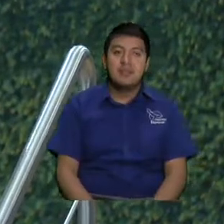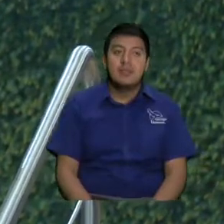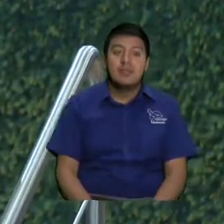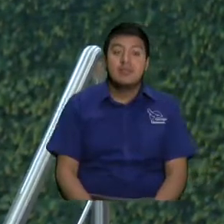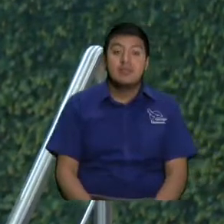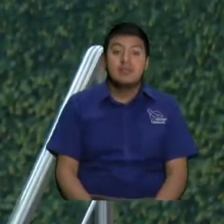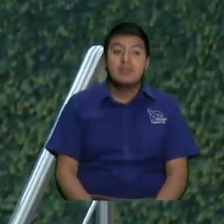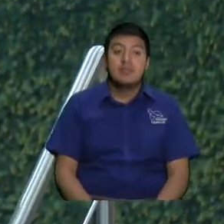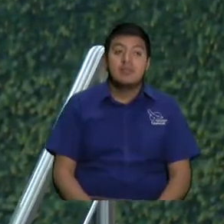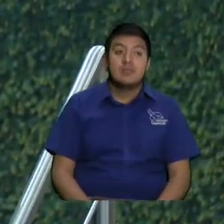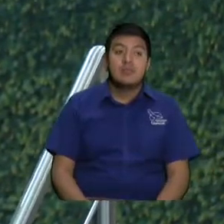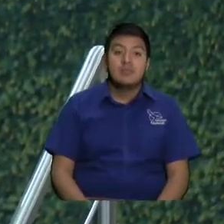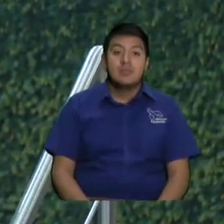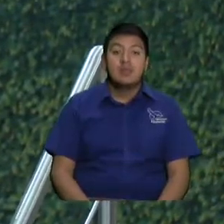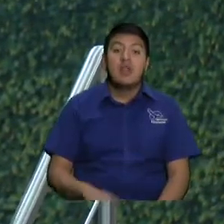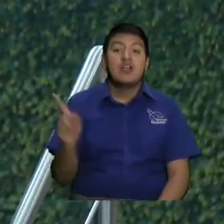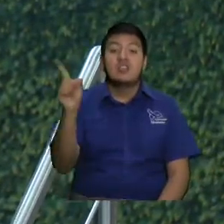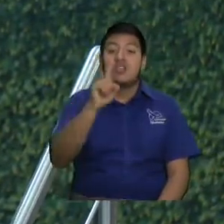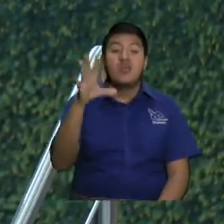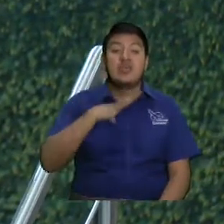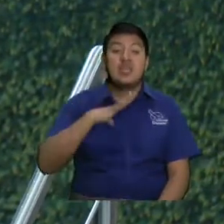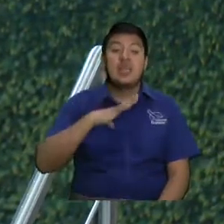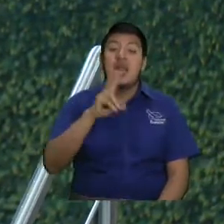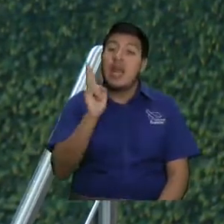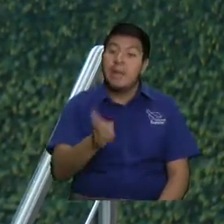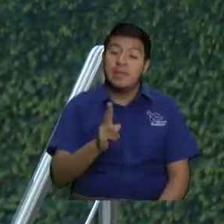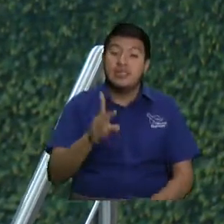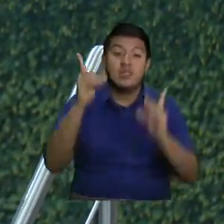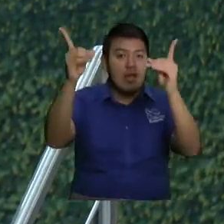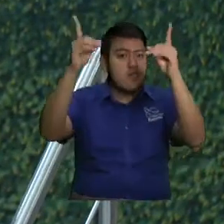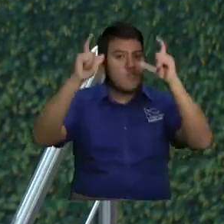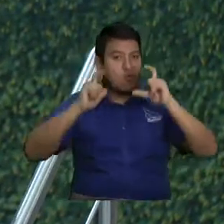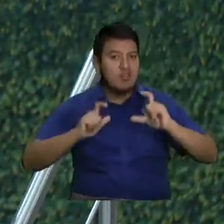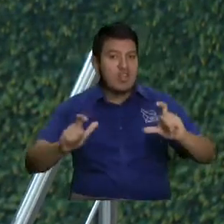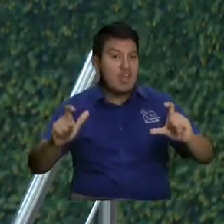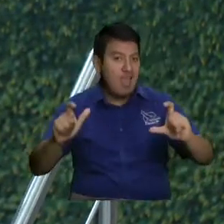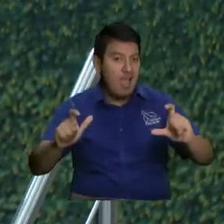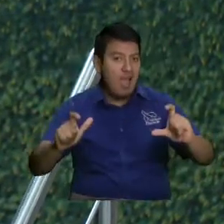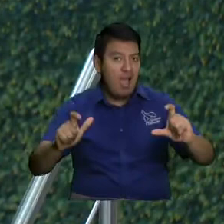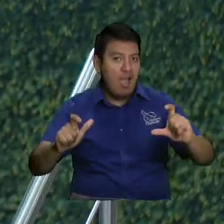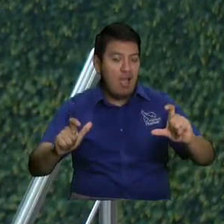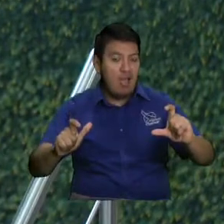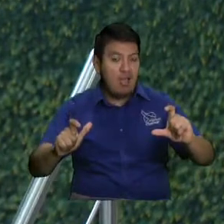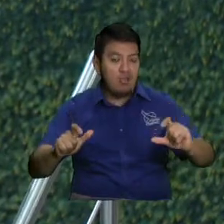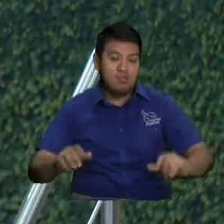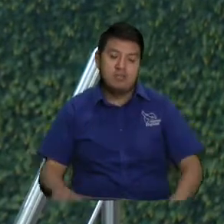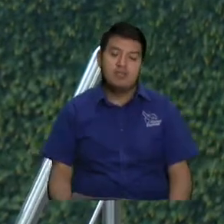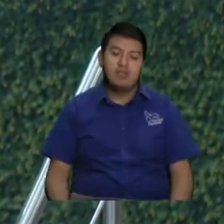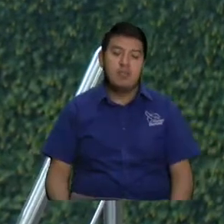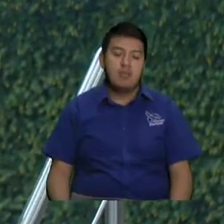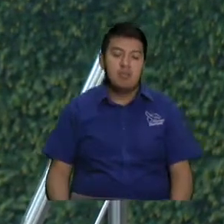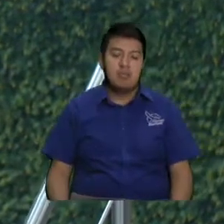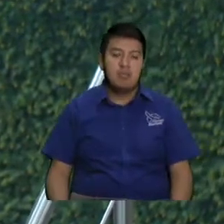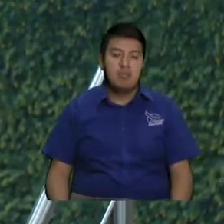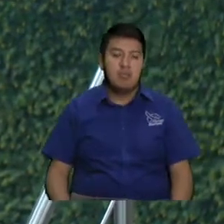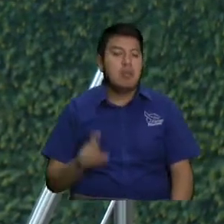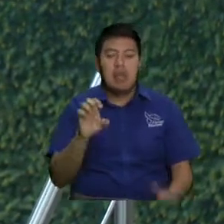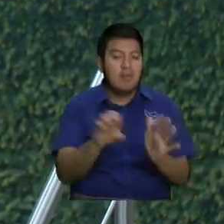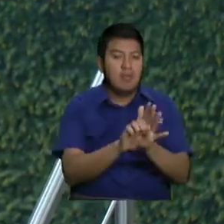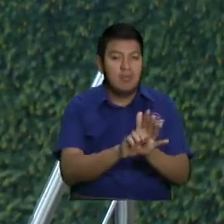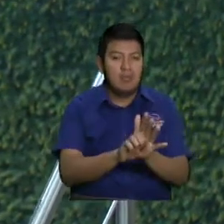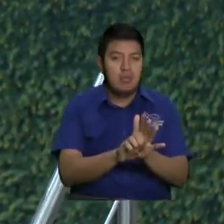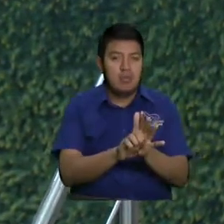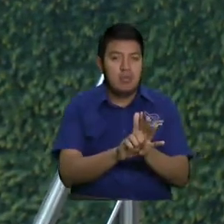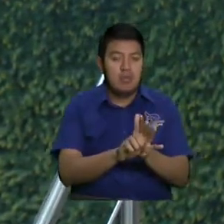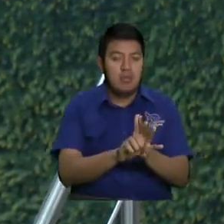Si no tiene la misma doctrina, se la va a hacer también. Si se consiguió una su novia que no cree que hayan apóstoles, profetas,